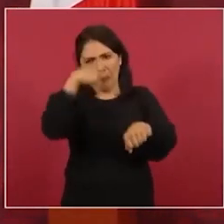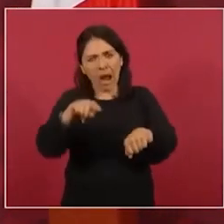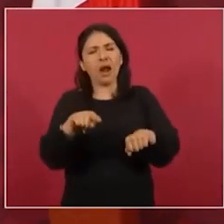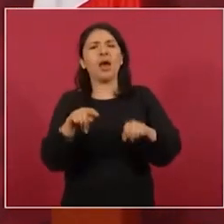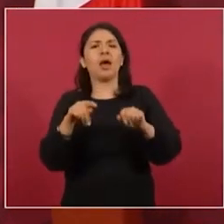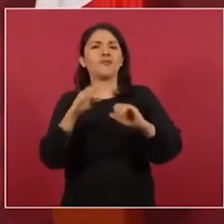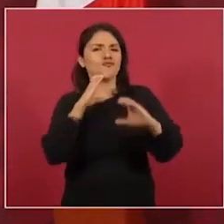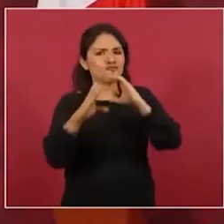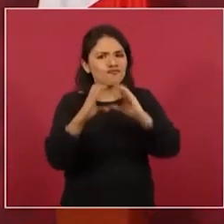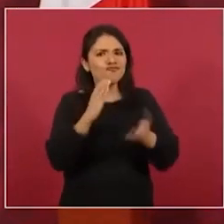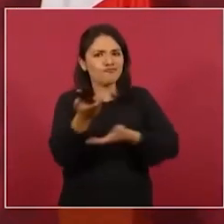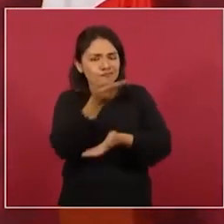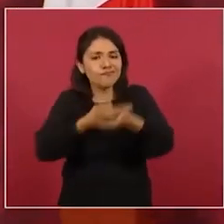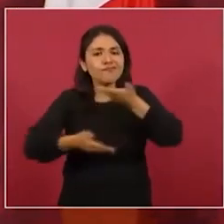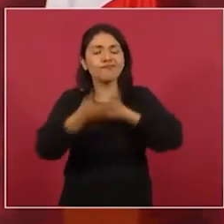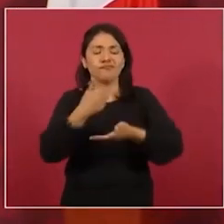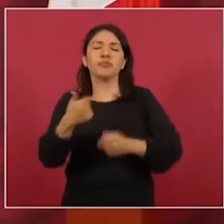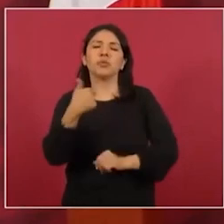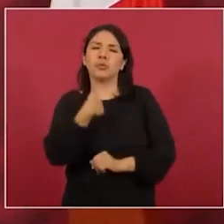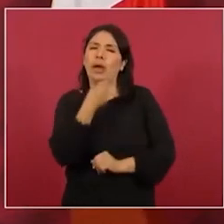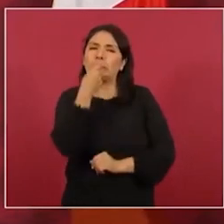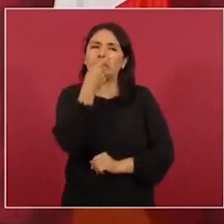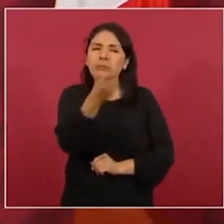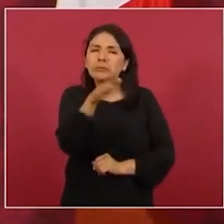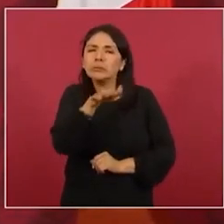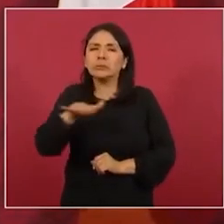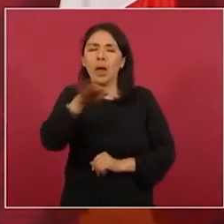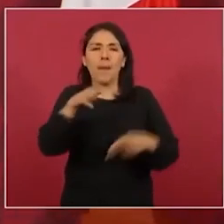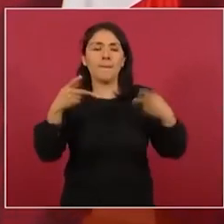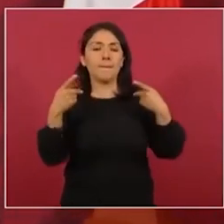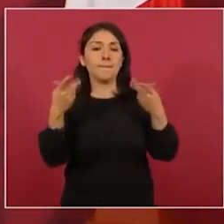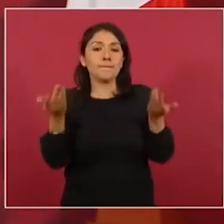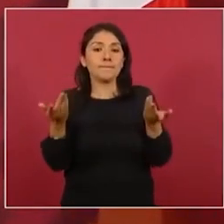pidiendo a los